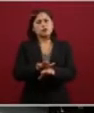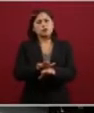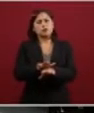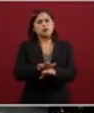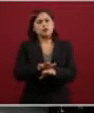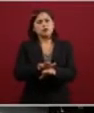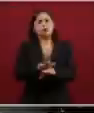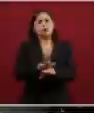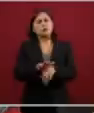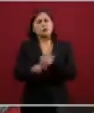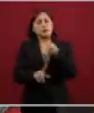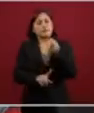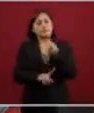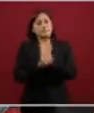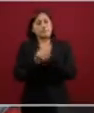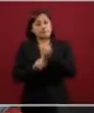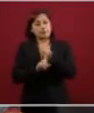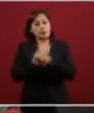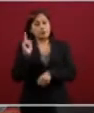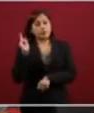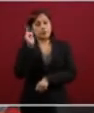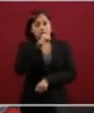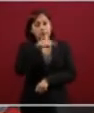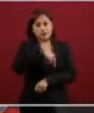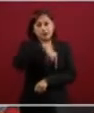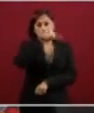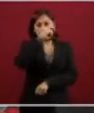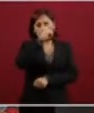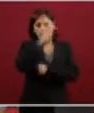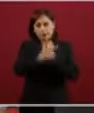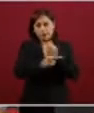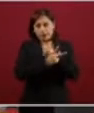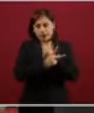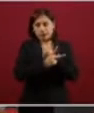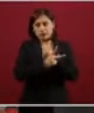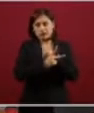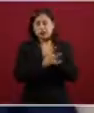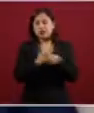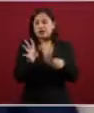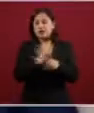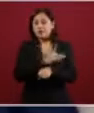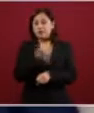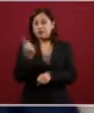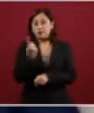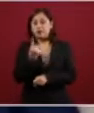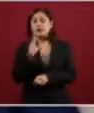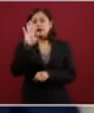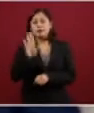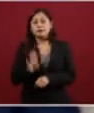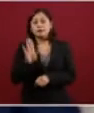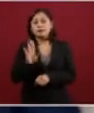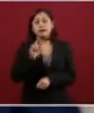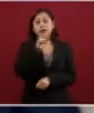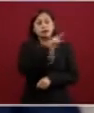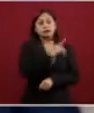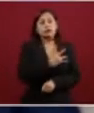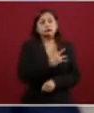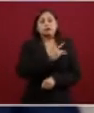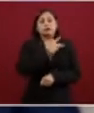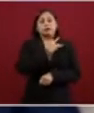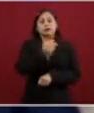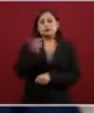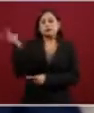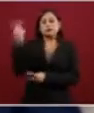del norte cuando para ellos este acto diplomático es golpe de Estado y para